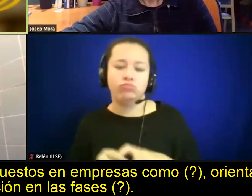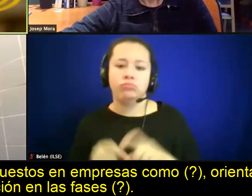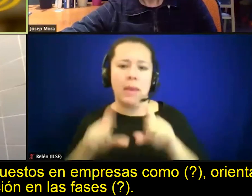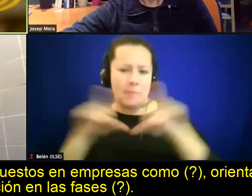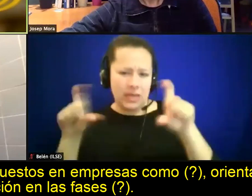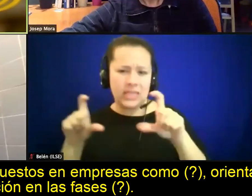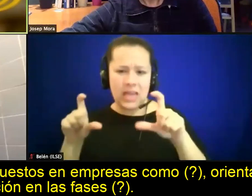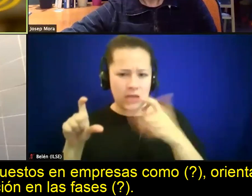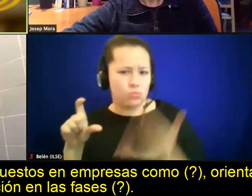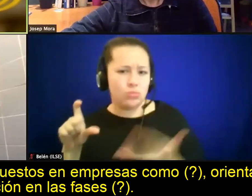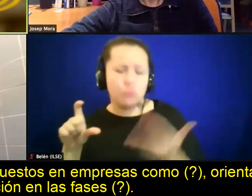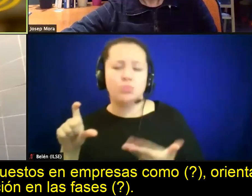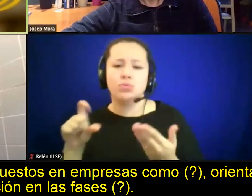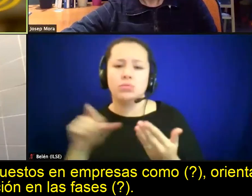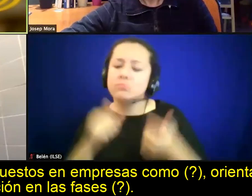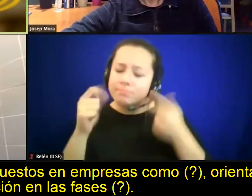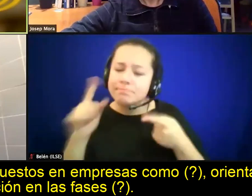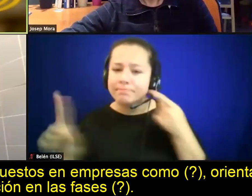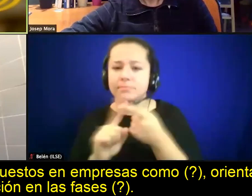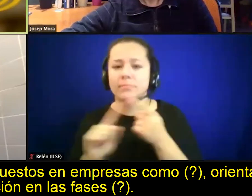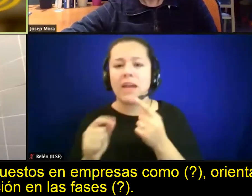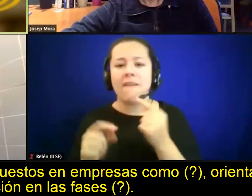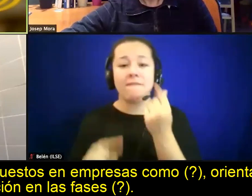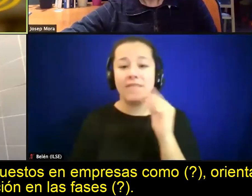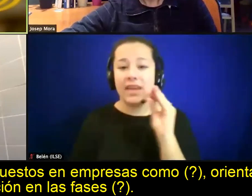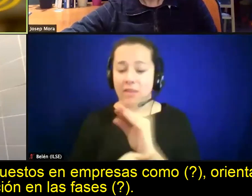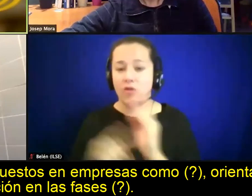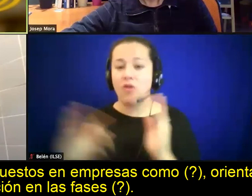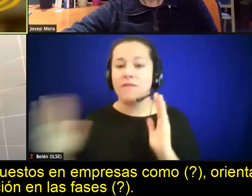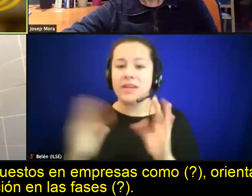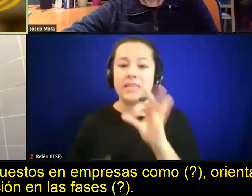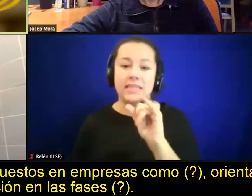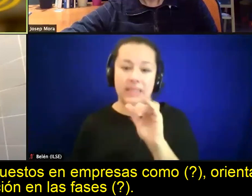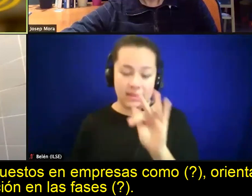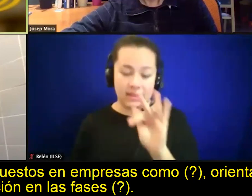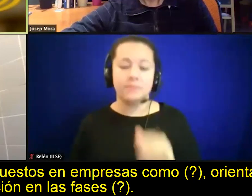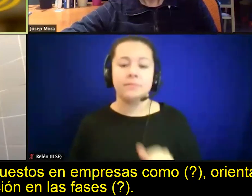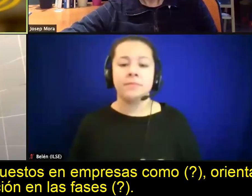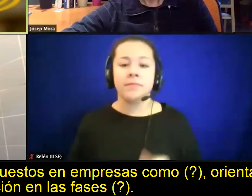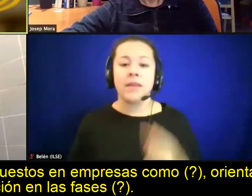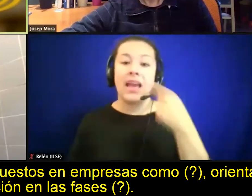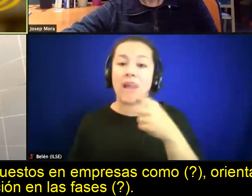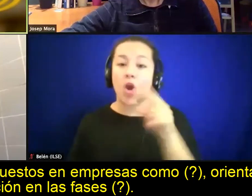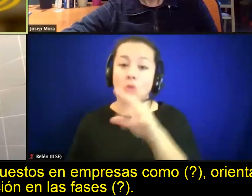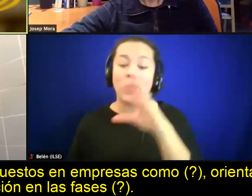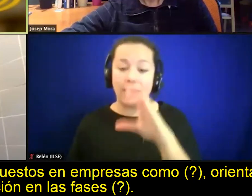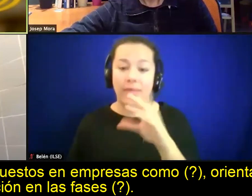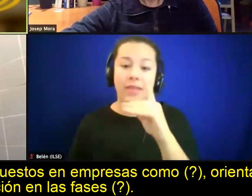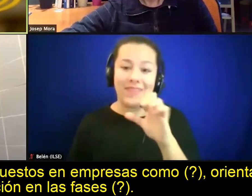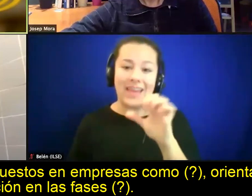Capital, orientada a financiación en las fases SEED, GVC Gaesco y Ficosa